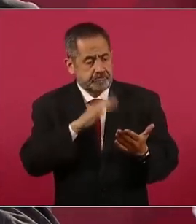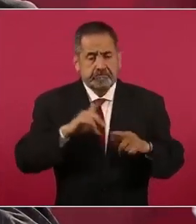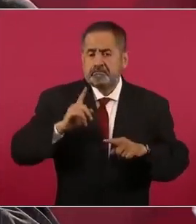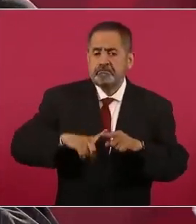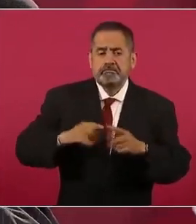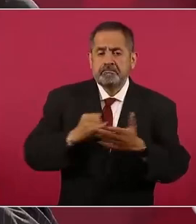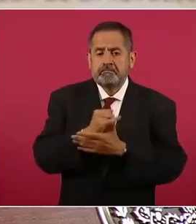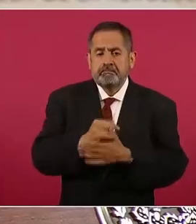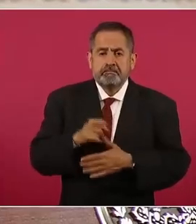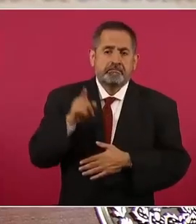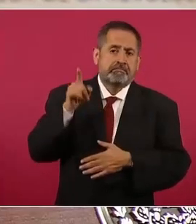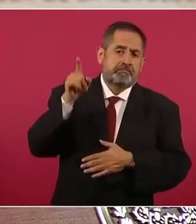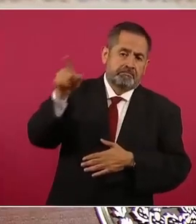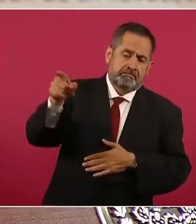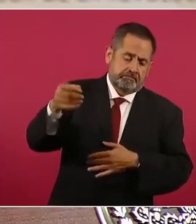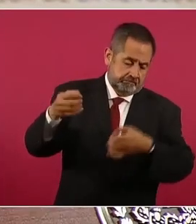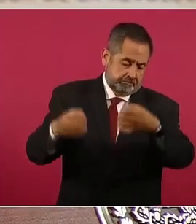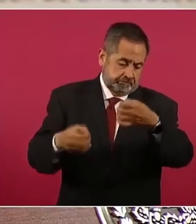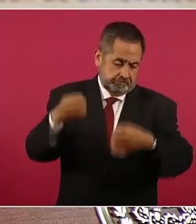pues el juez.